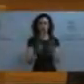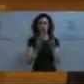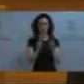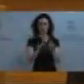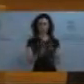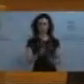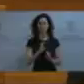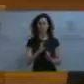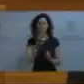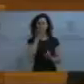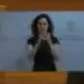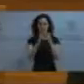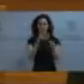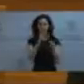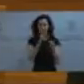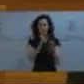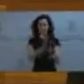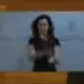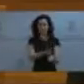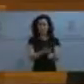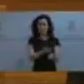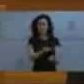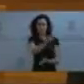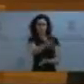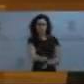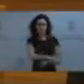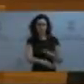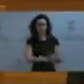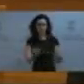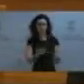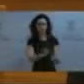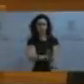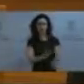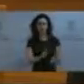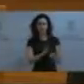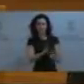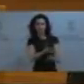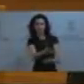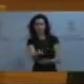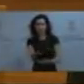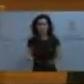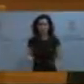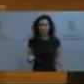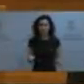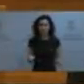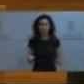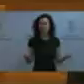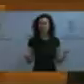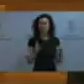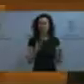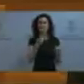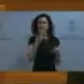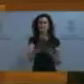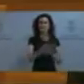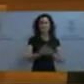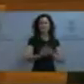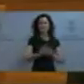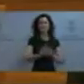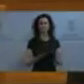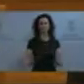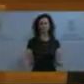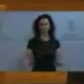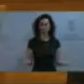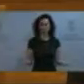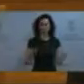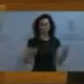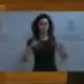reclama un servicio, usted lo que tiene que hacer es responderle a ellos y no decir que los